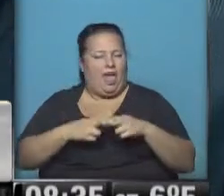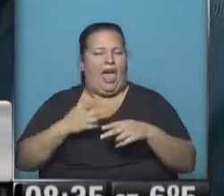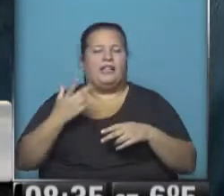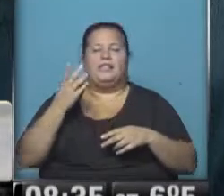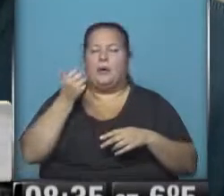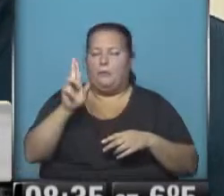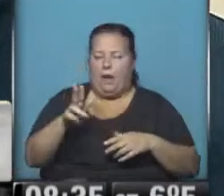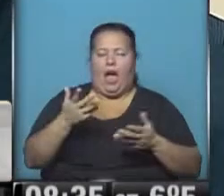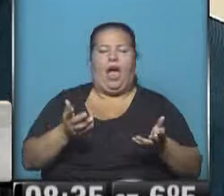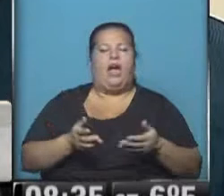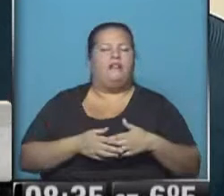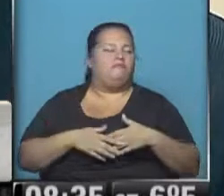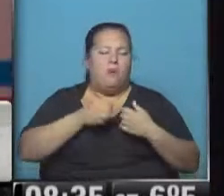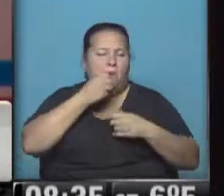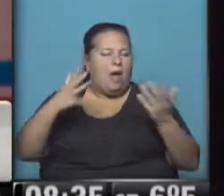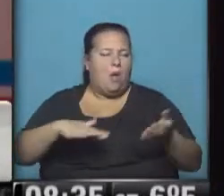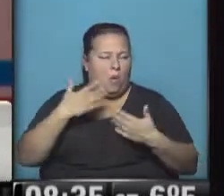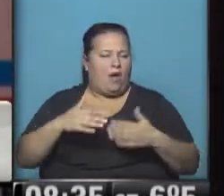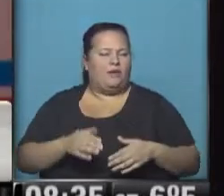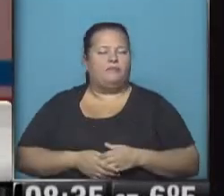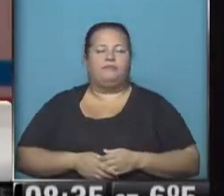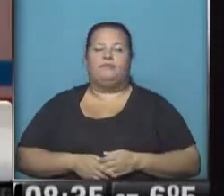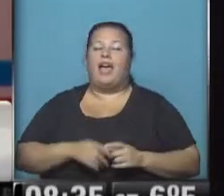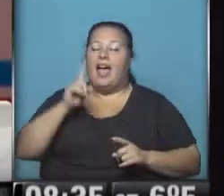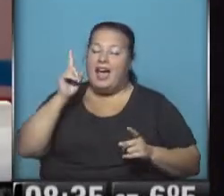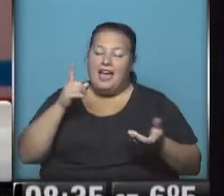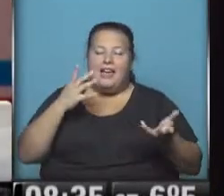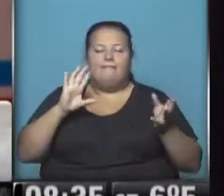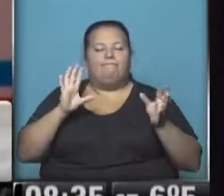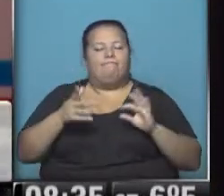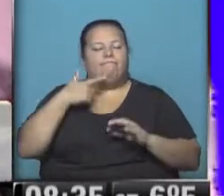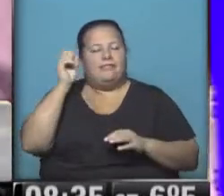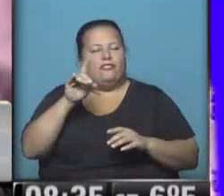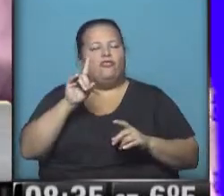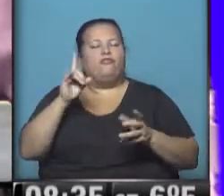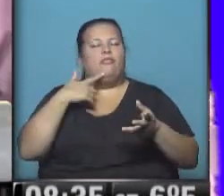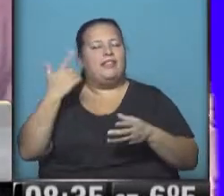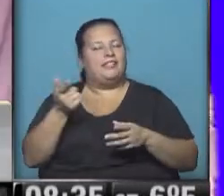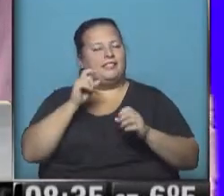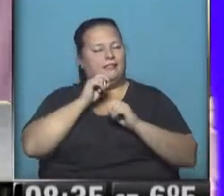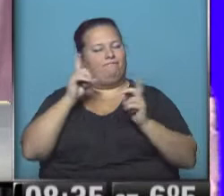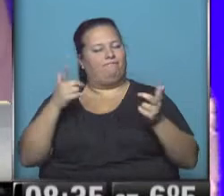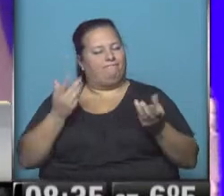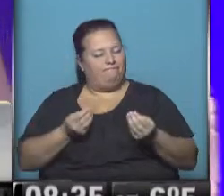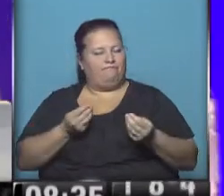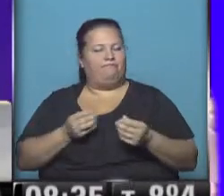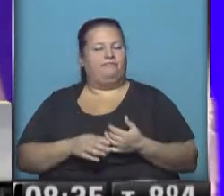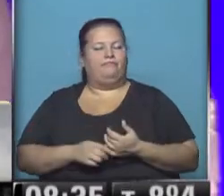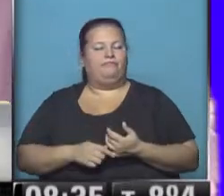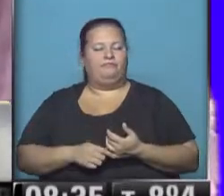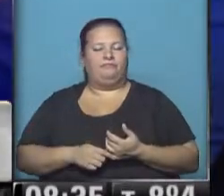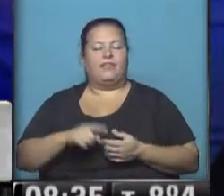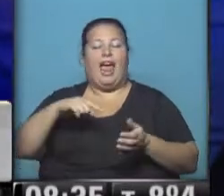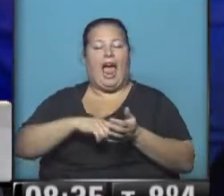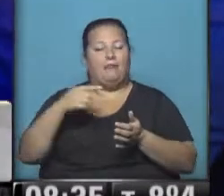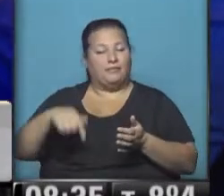ser en bares debería ser en cualquier lado hay una crítica o mejor dicho hay algo que despierta ciertas suspicacias es decir en la